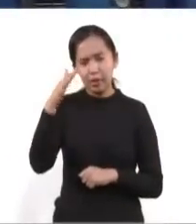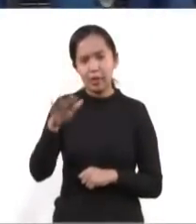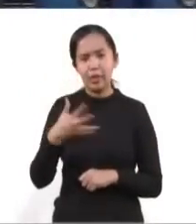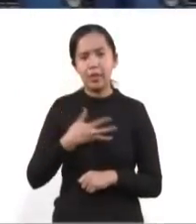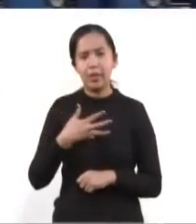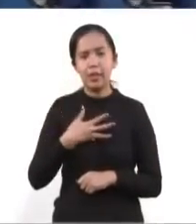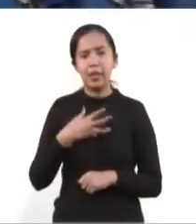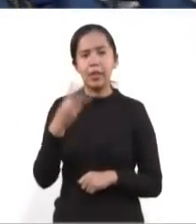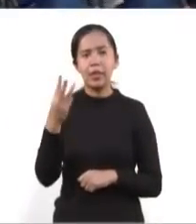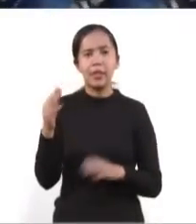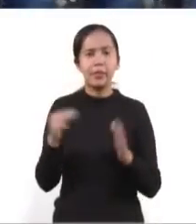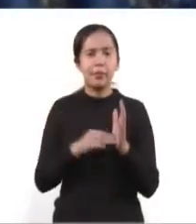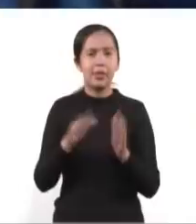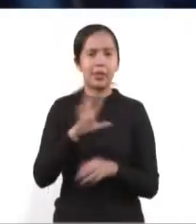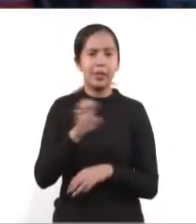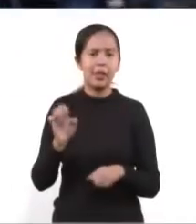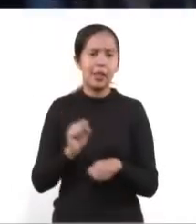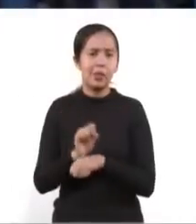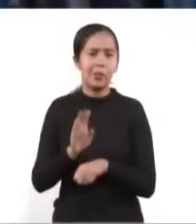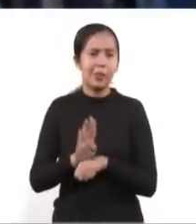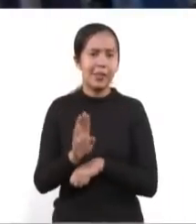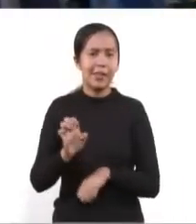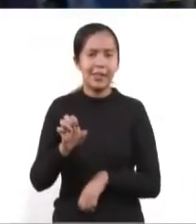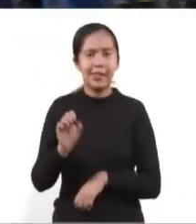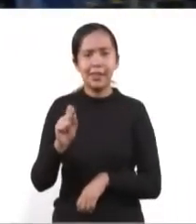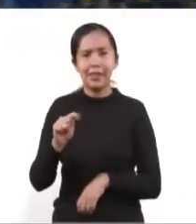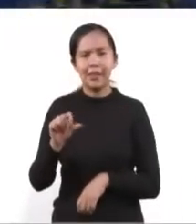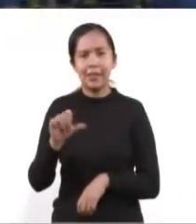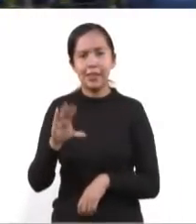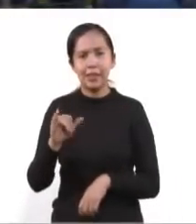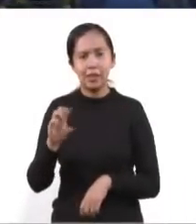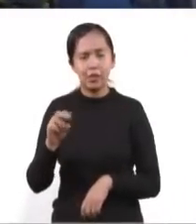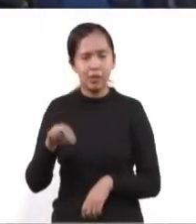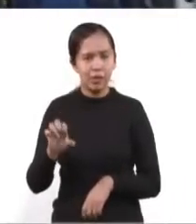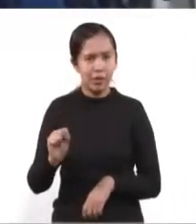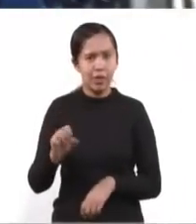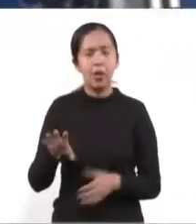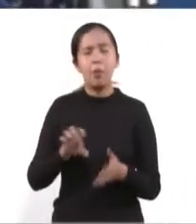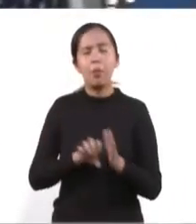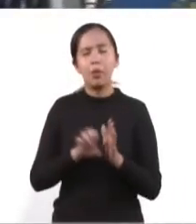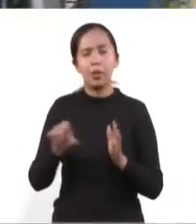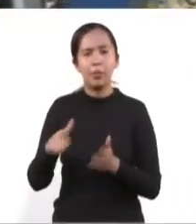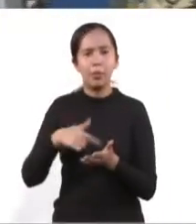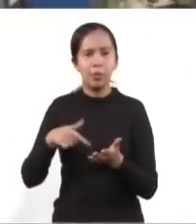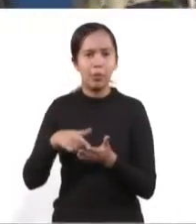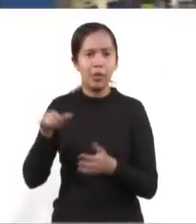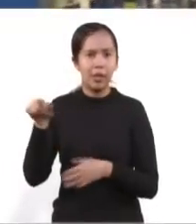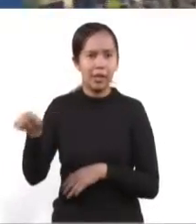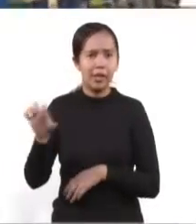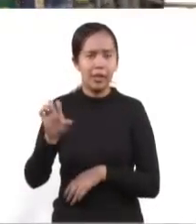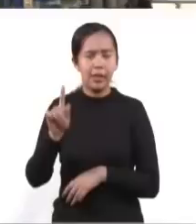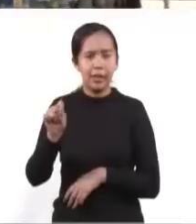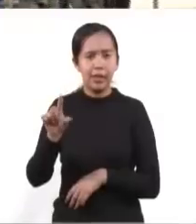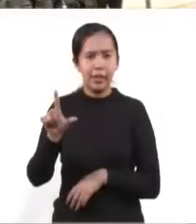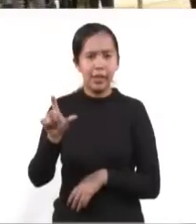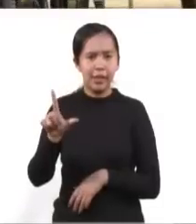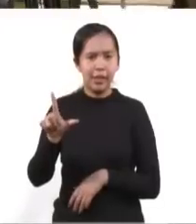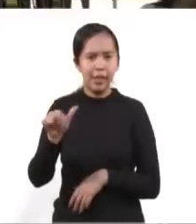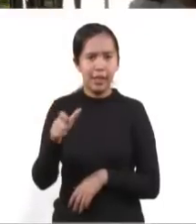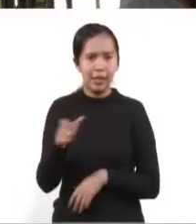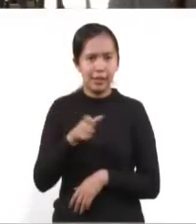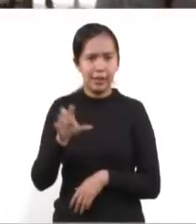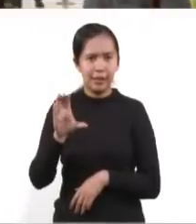3,500 subestaciones, pero distribuidas en las ciudades. Por ejemplo, a lo mejor en Tlaxcala tenemos 3, con 4 circuitos cada una. Aquí una solita